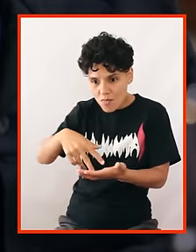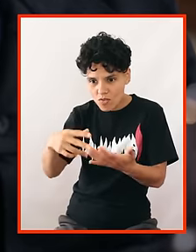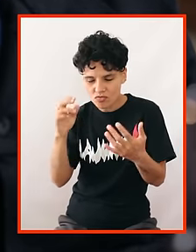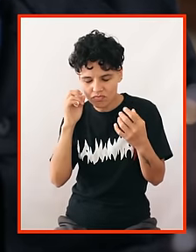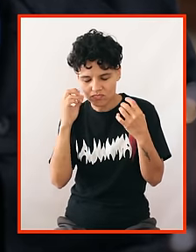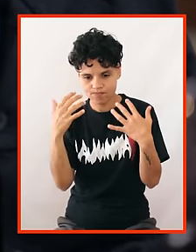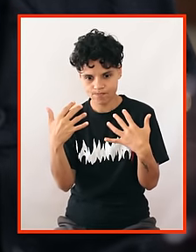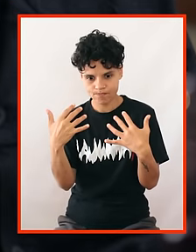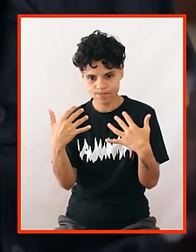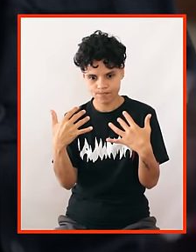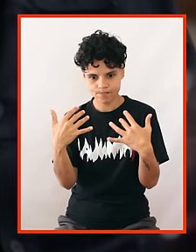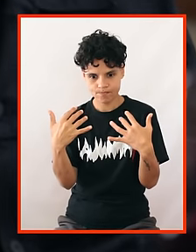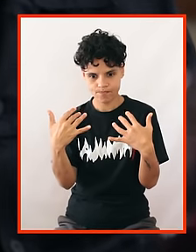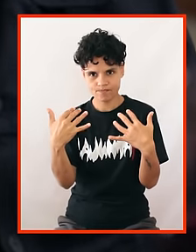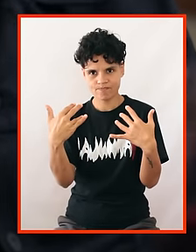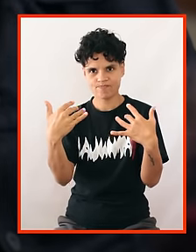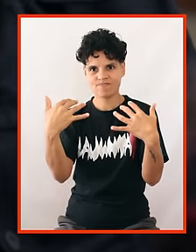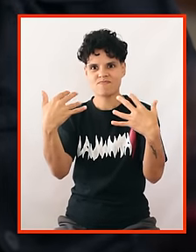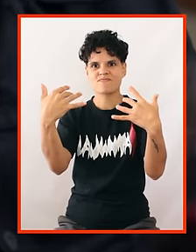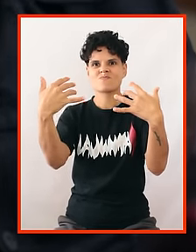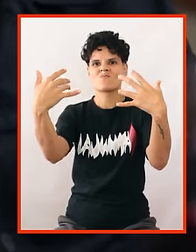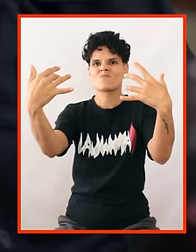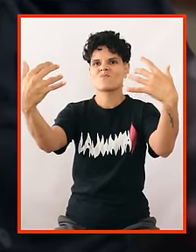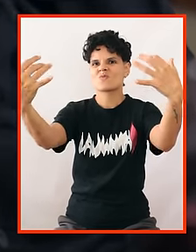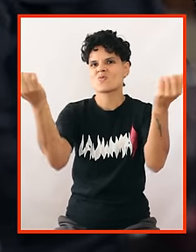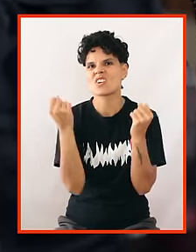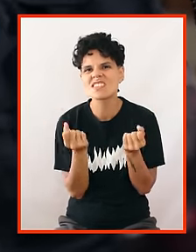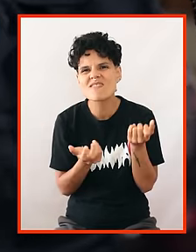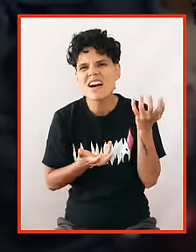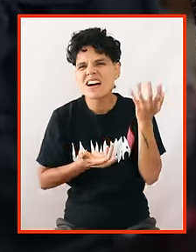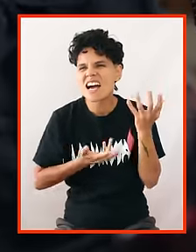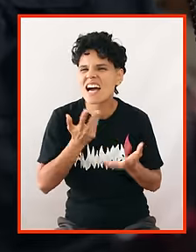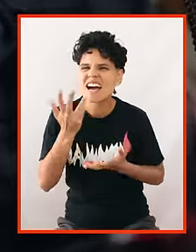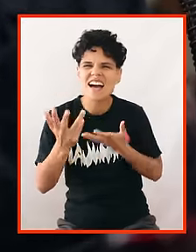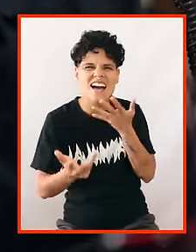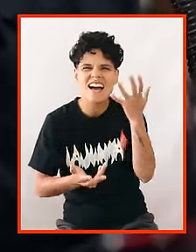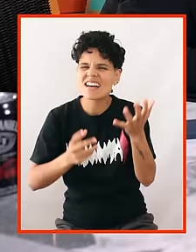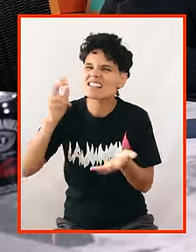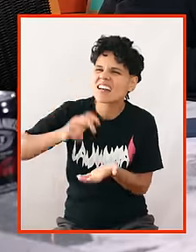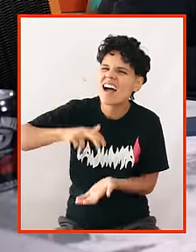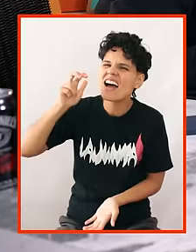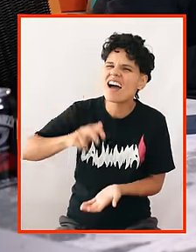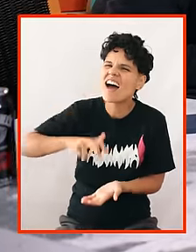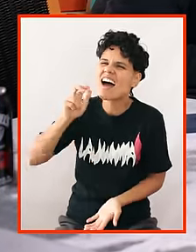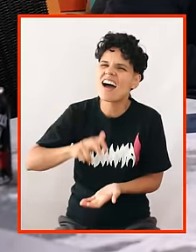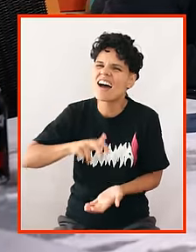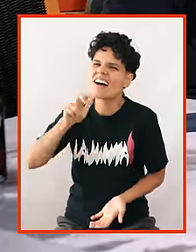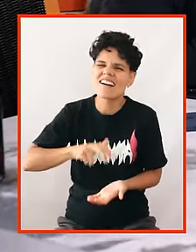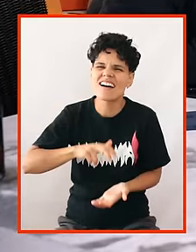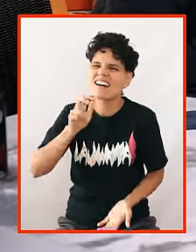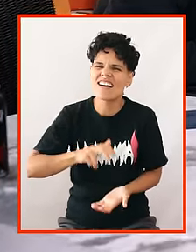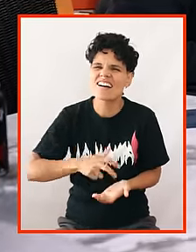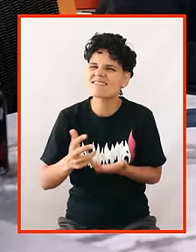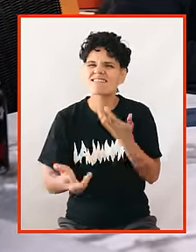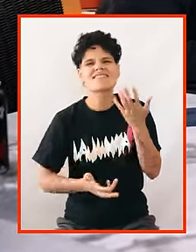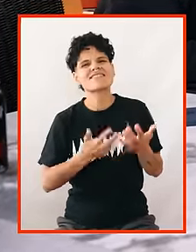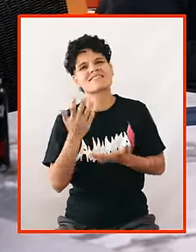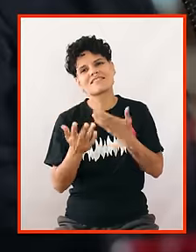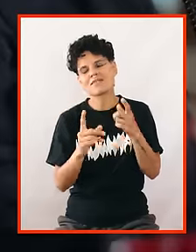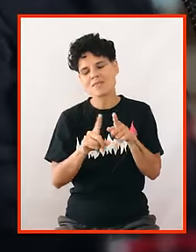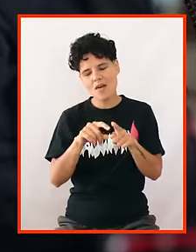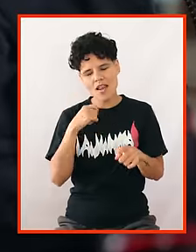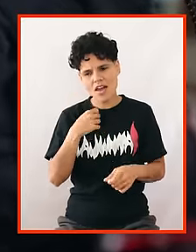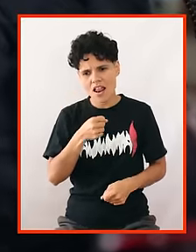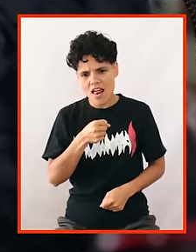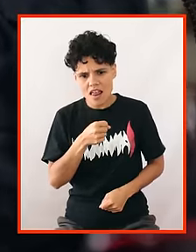está lleno, no sé, 15.000 personas. Entre 15 y 30.000 personas. Saltando, cantando todas las canciones que cantamos. O la mayoría, digamos. Realmente